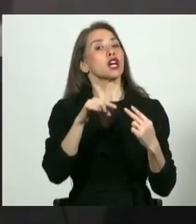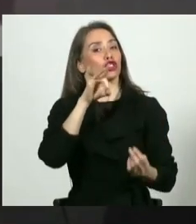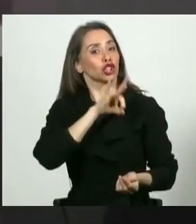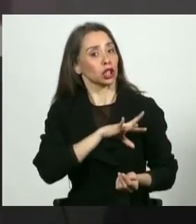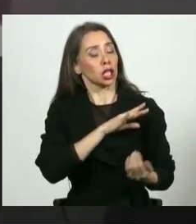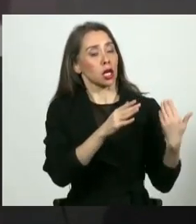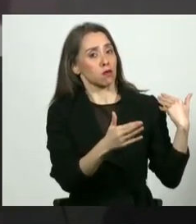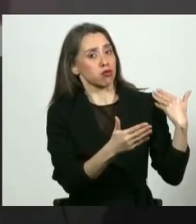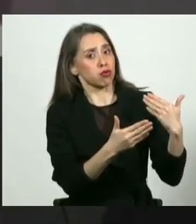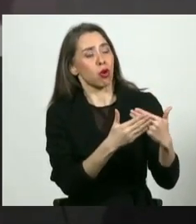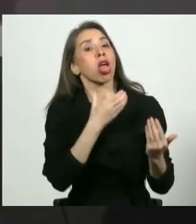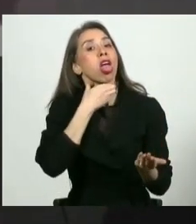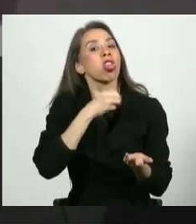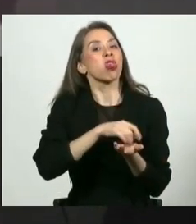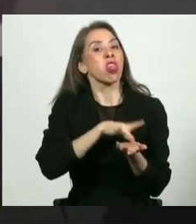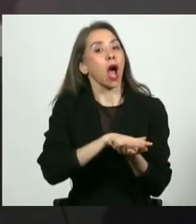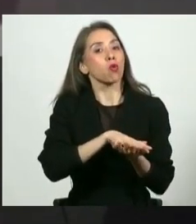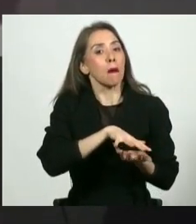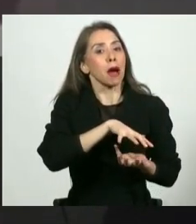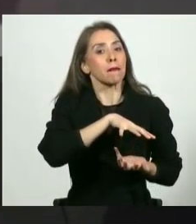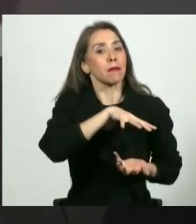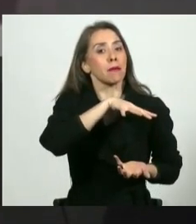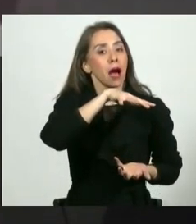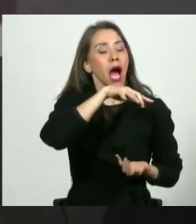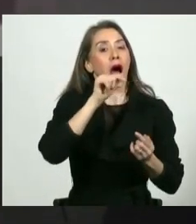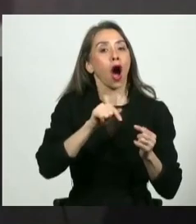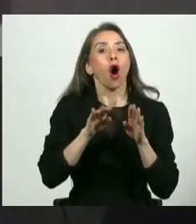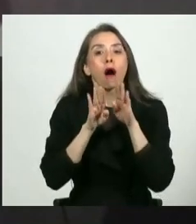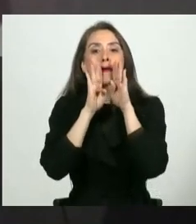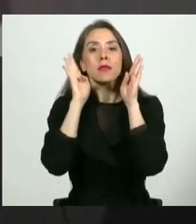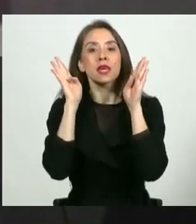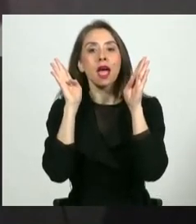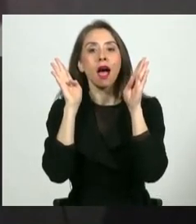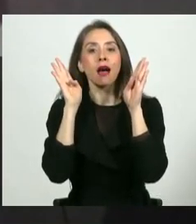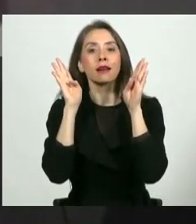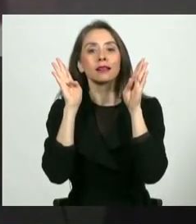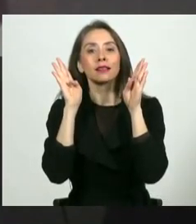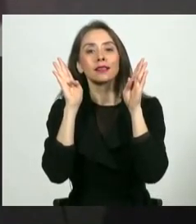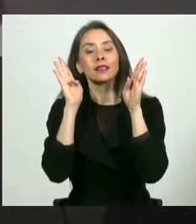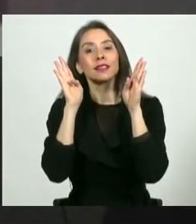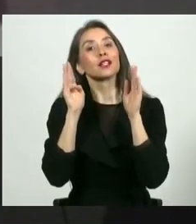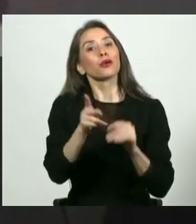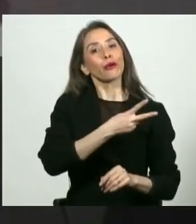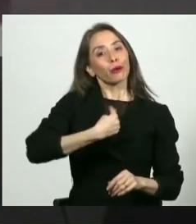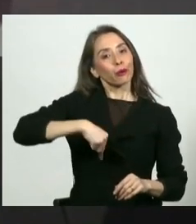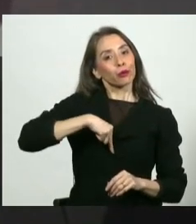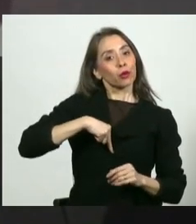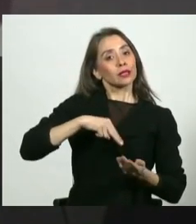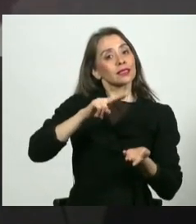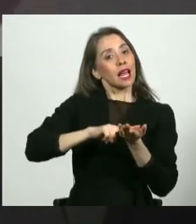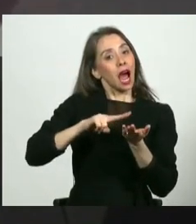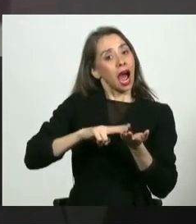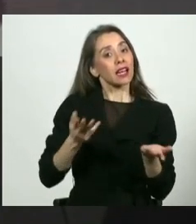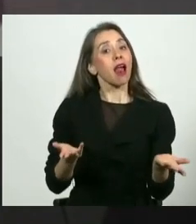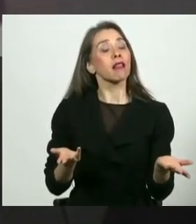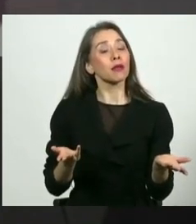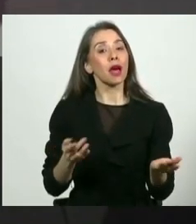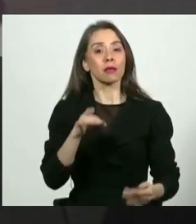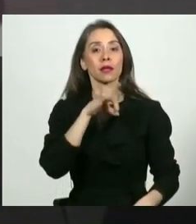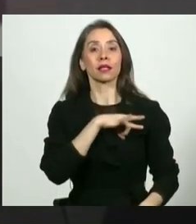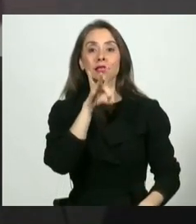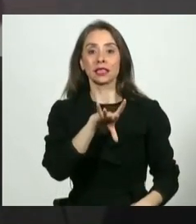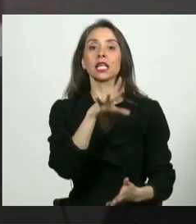acumulado en el tiempo y que comienza, comillas, a ser saldada o ponernos al día de acuerdo a nuestra realidad, que es que en